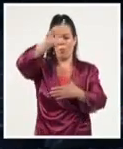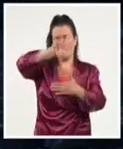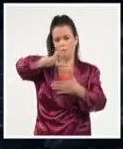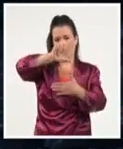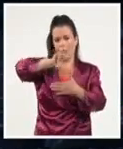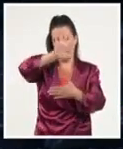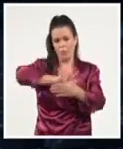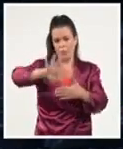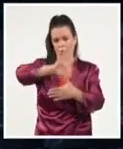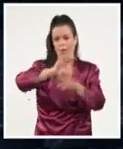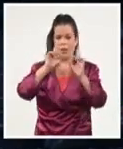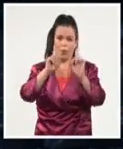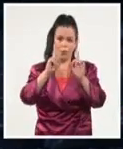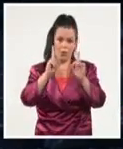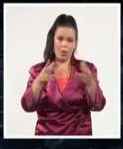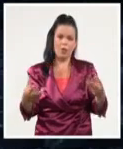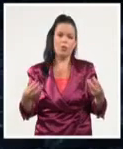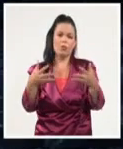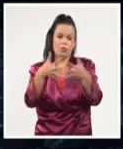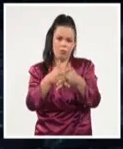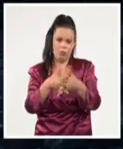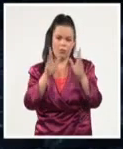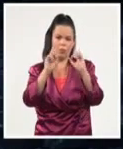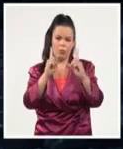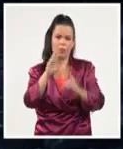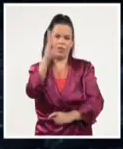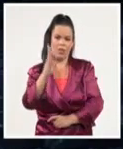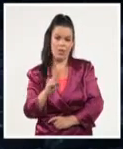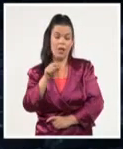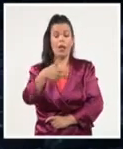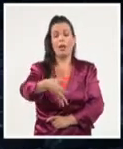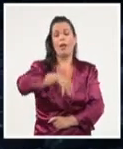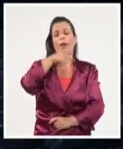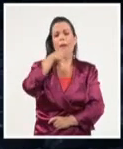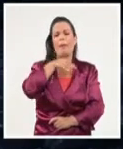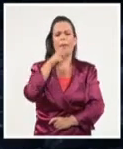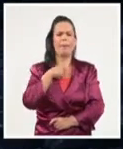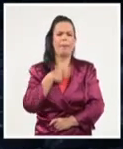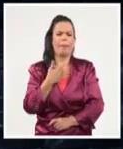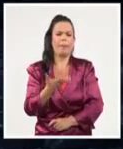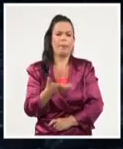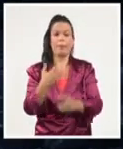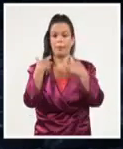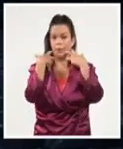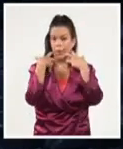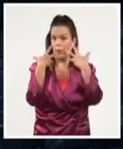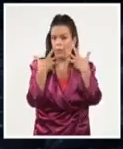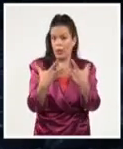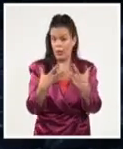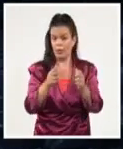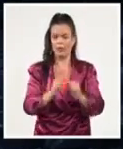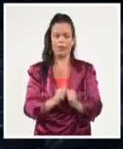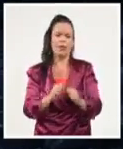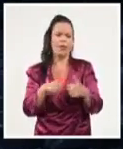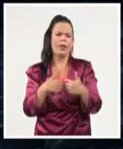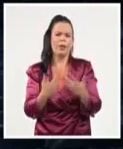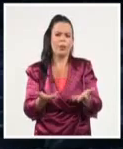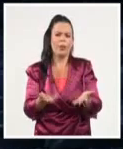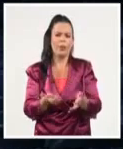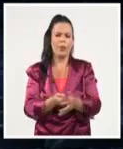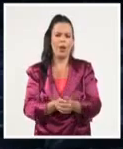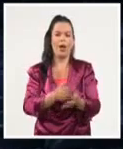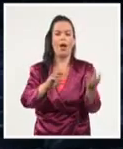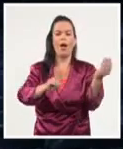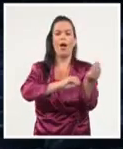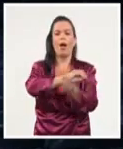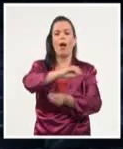a las brasileñas. En un primer acercamiento al tema, les comentaba la matriz más recurrente y es el eventual giro